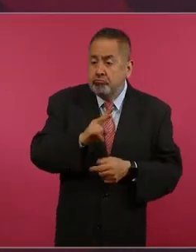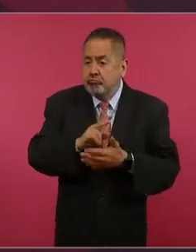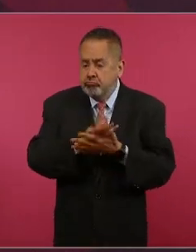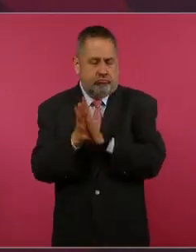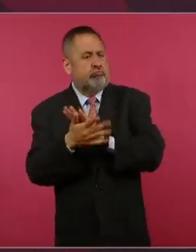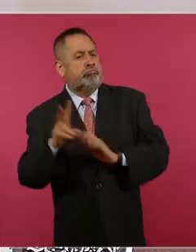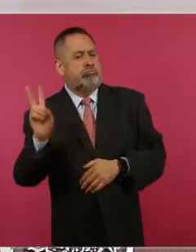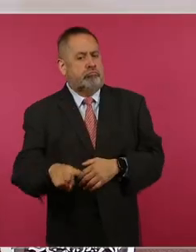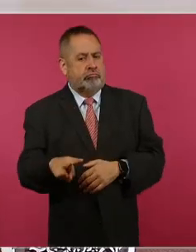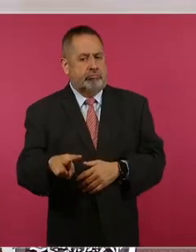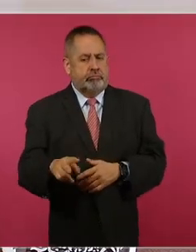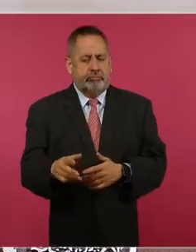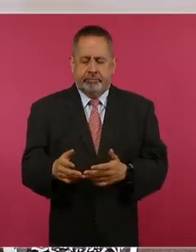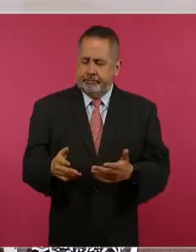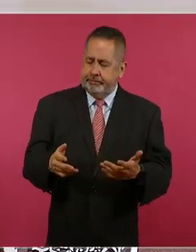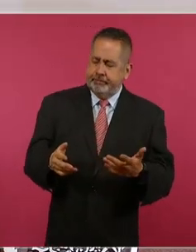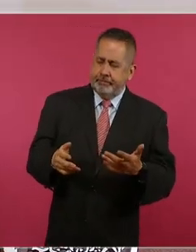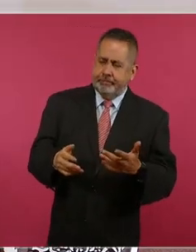Esa